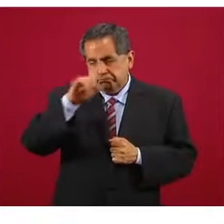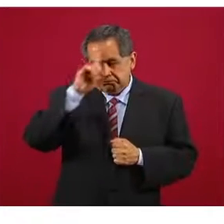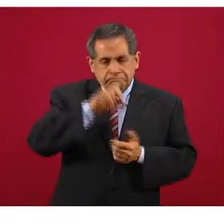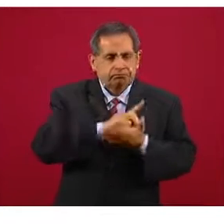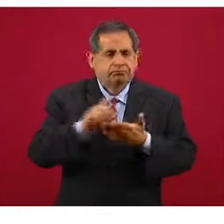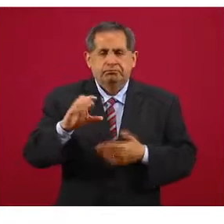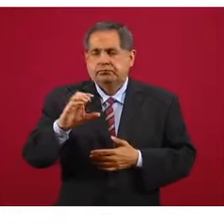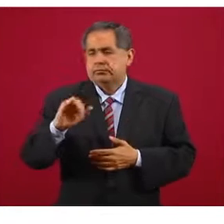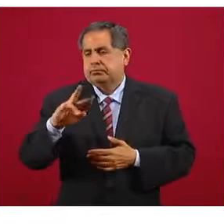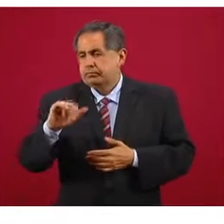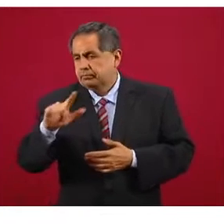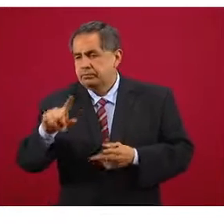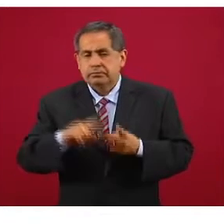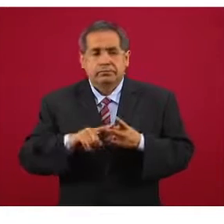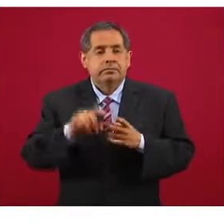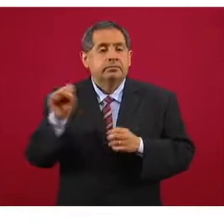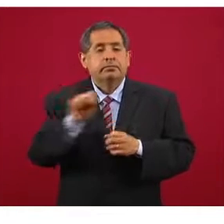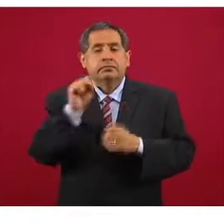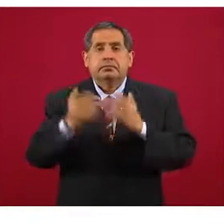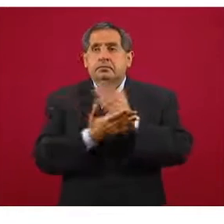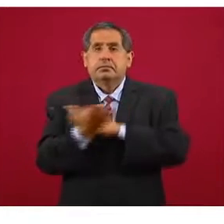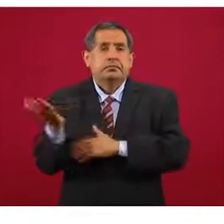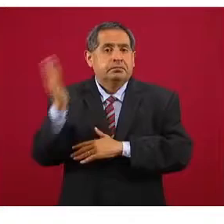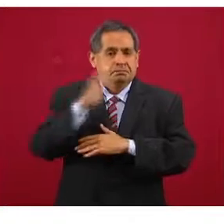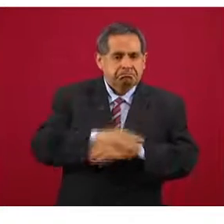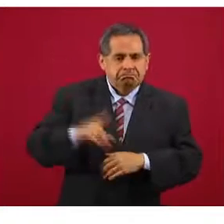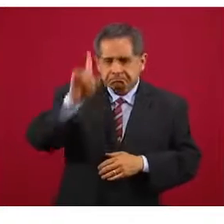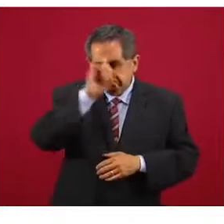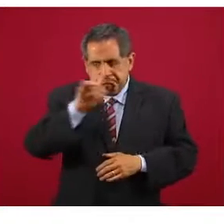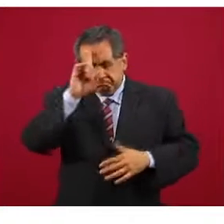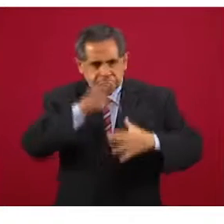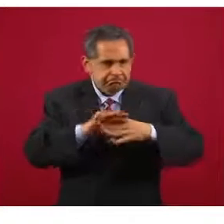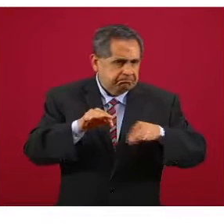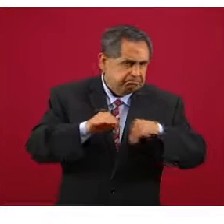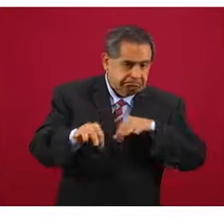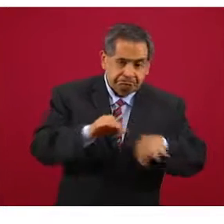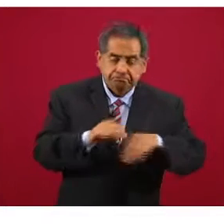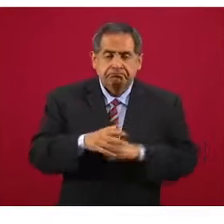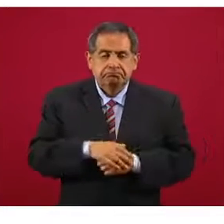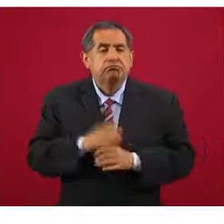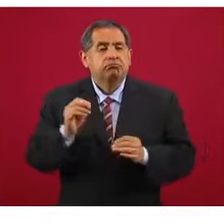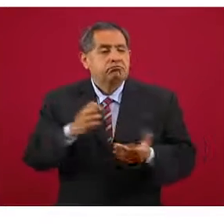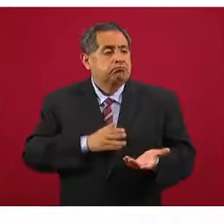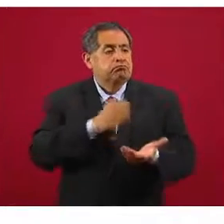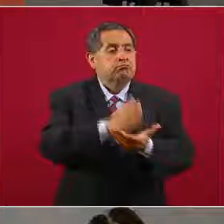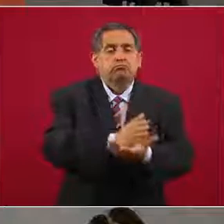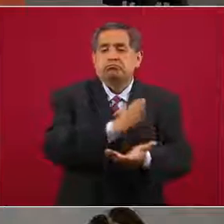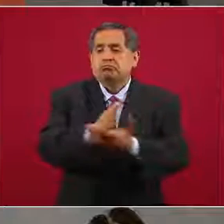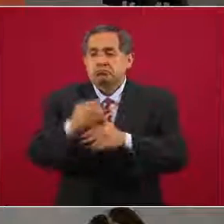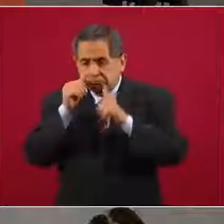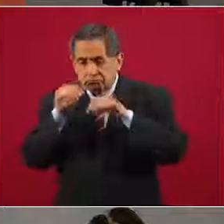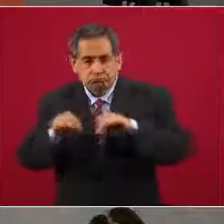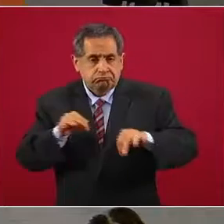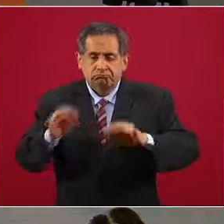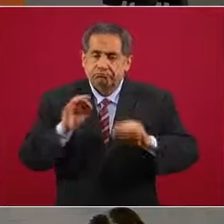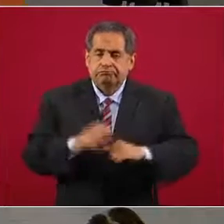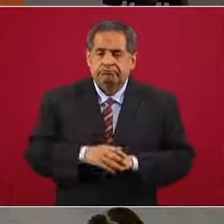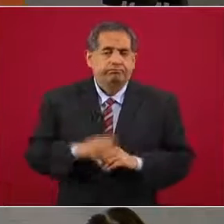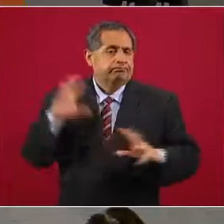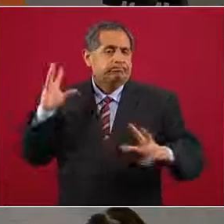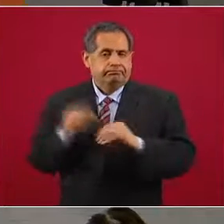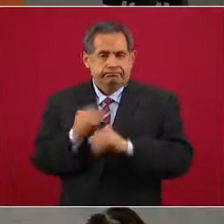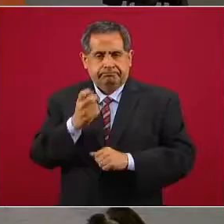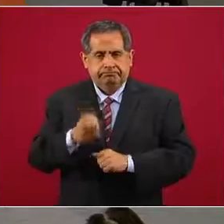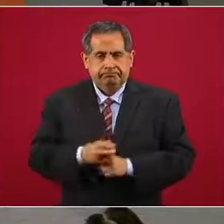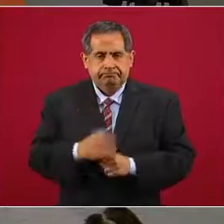civiles, jornadas sabatinas de atención consular, entre otras, e ir a los lugares de trabajo. Eso es lo más destacado de esta semana. Muchas gracias por